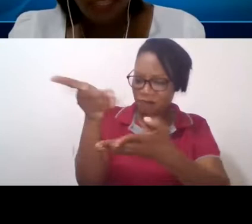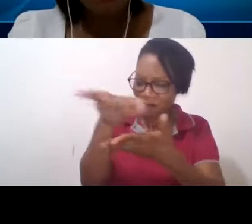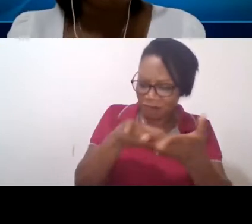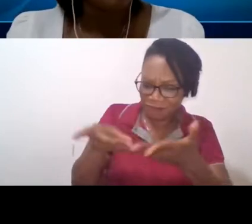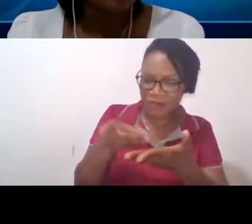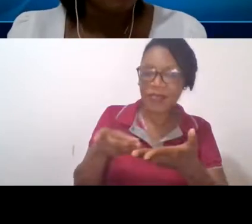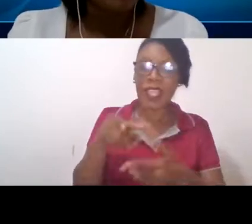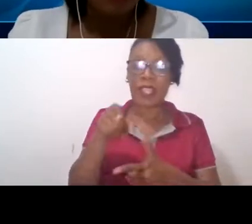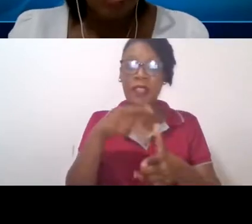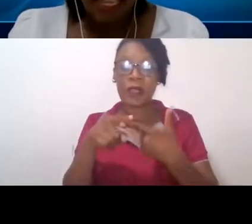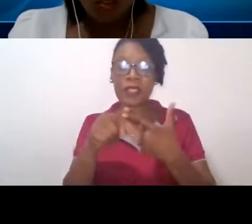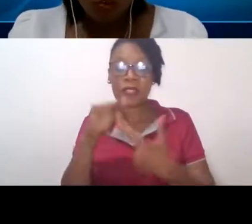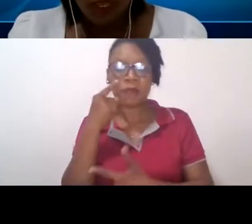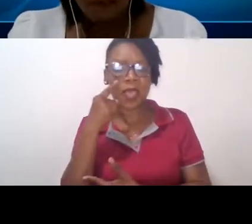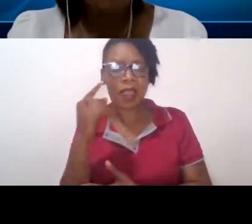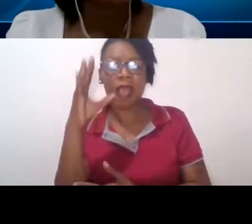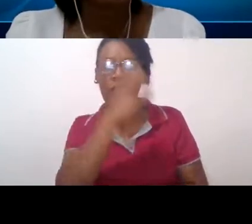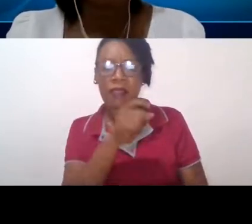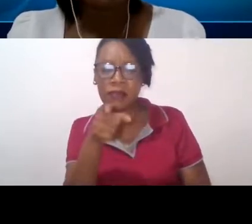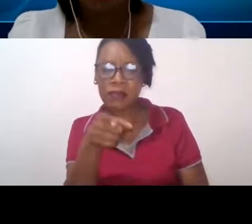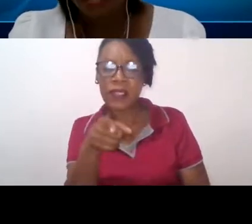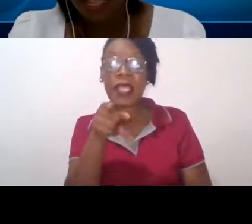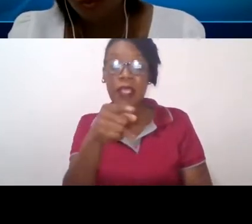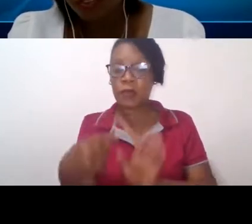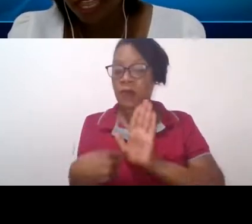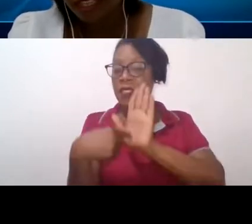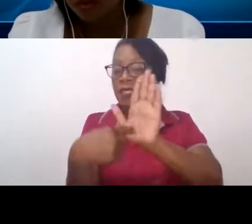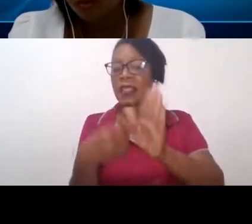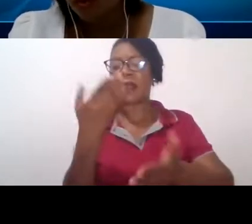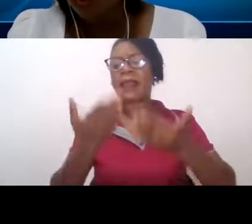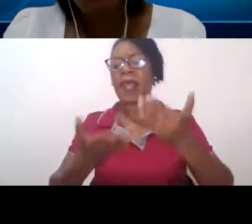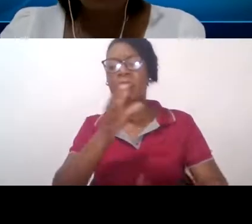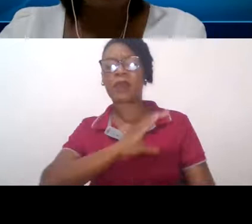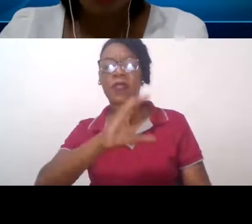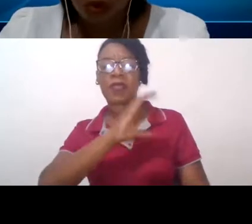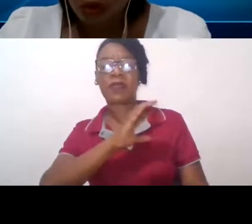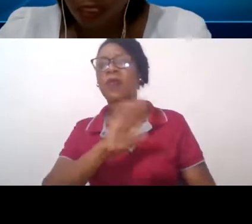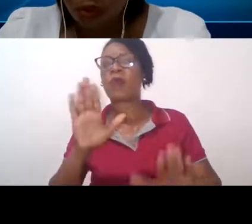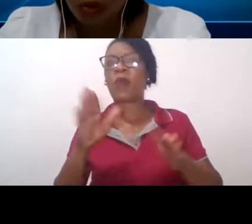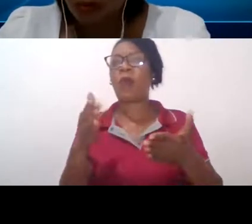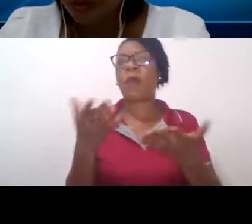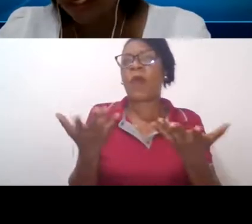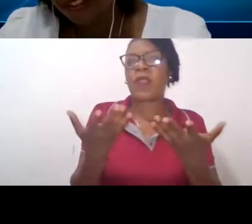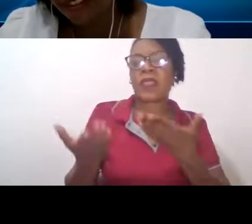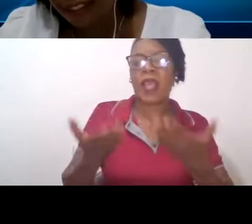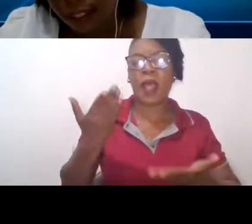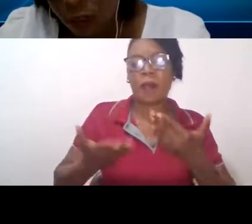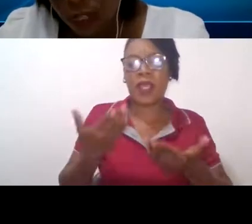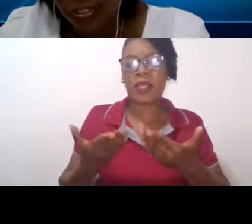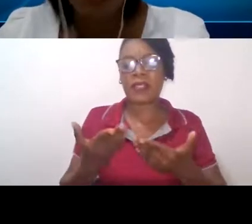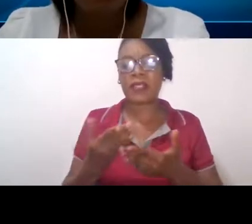tomar en cuenta que muchas veces ellos pueden presentar condiciones asociadas como un trastorno por